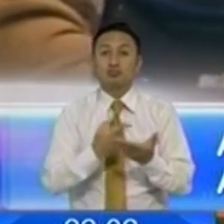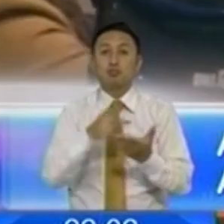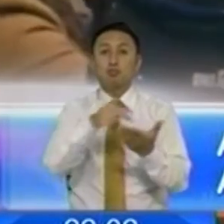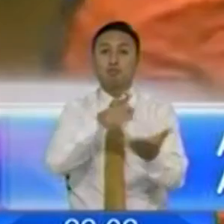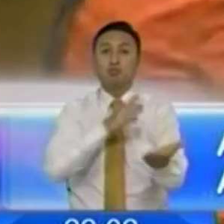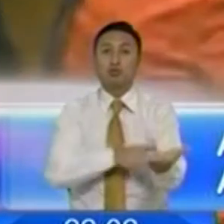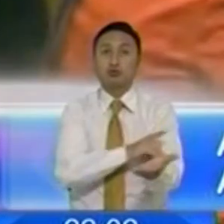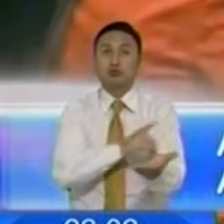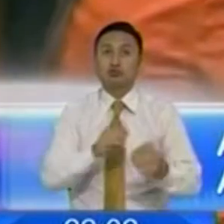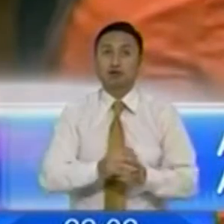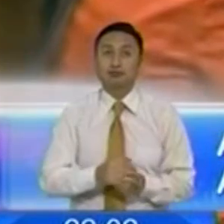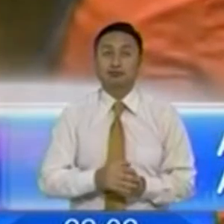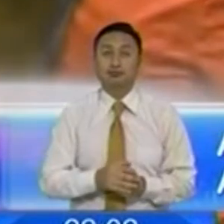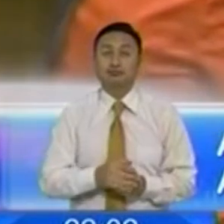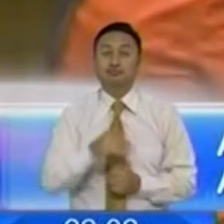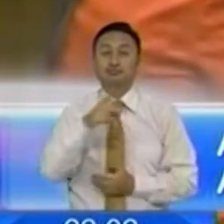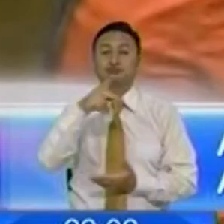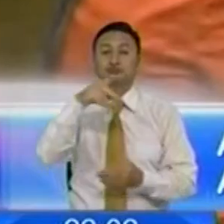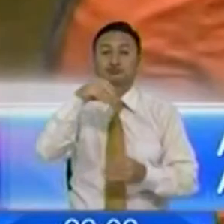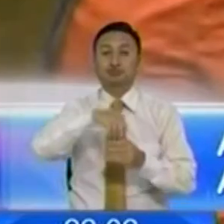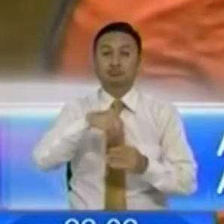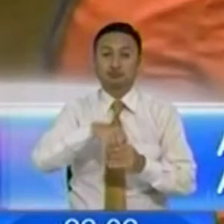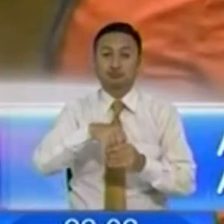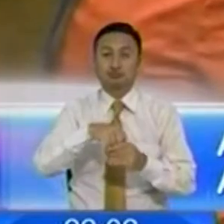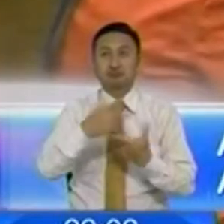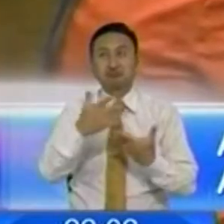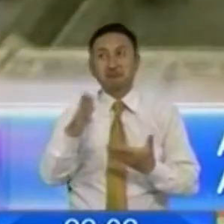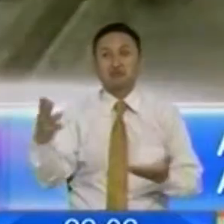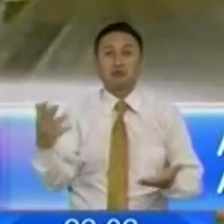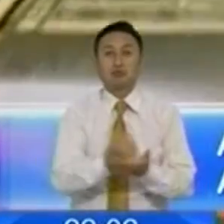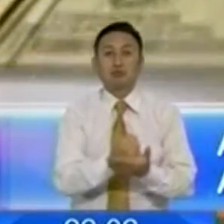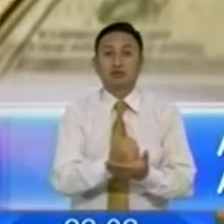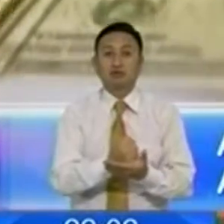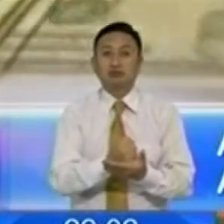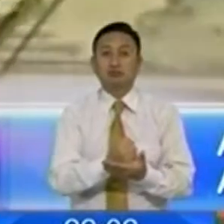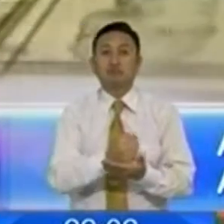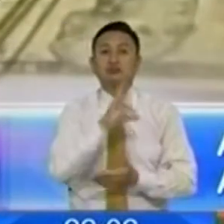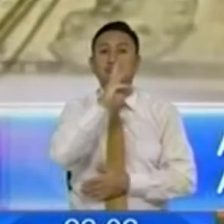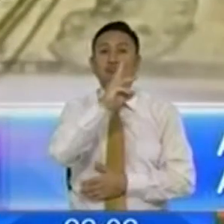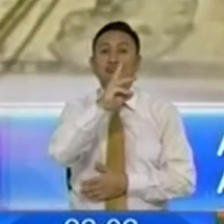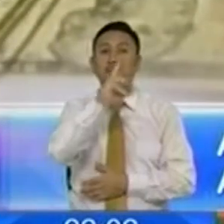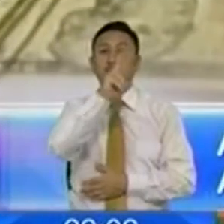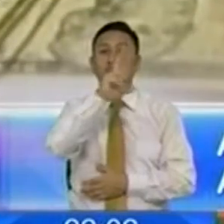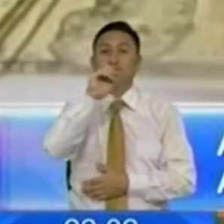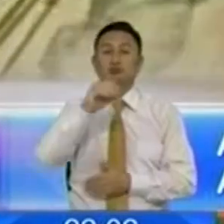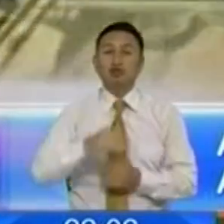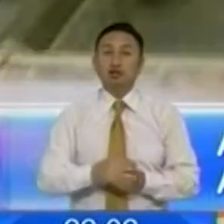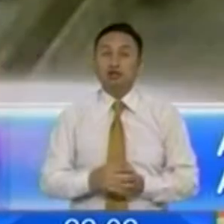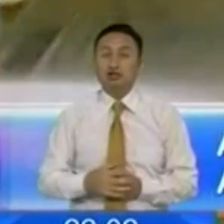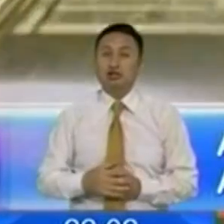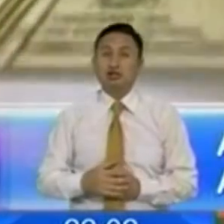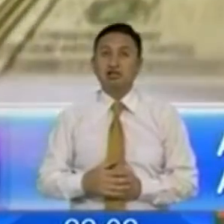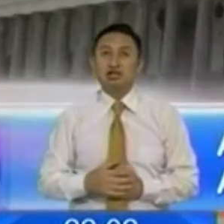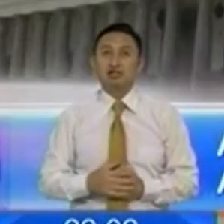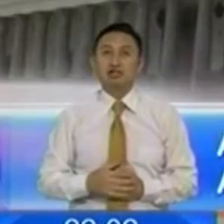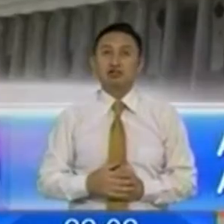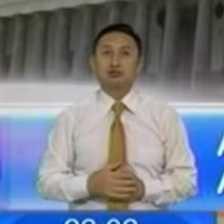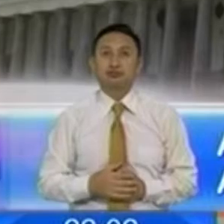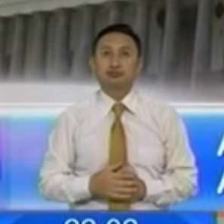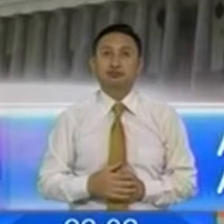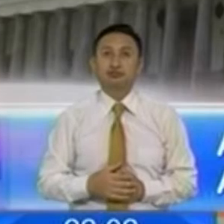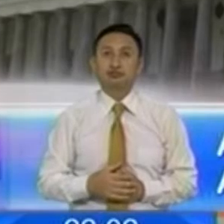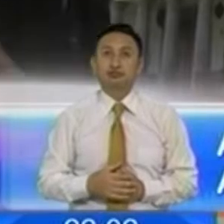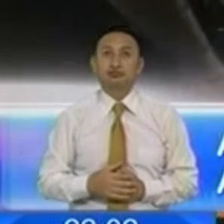de ley de simplicidad y progresividad tributaria que prevé una recaudación de al menos 620 millones de dólares al fisco y que fue enviada